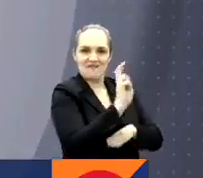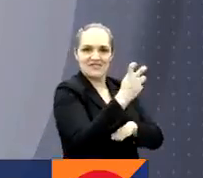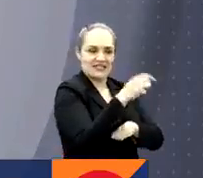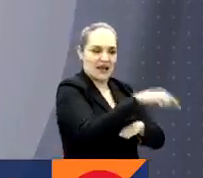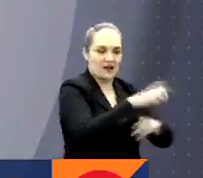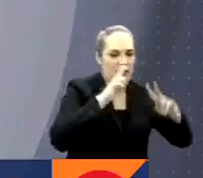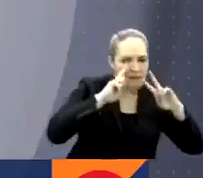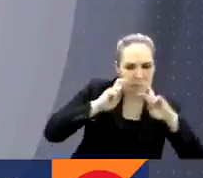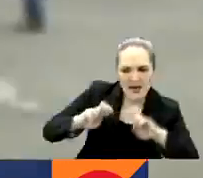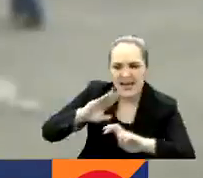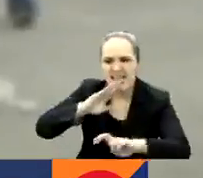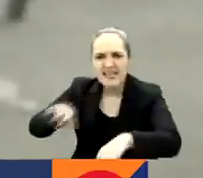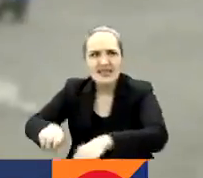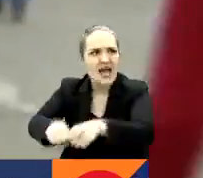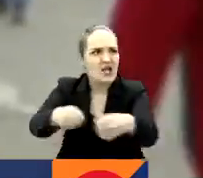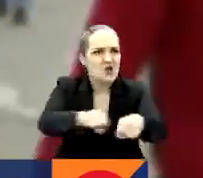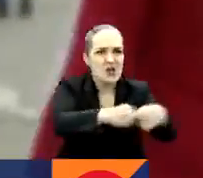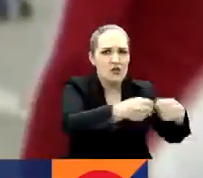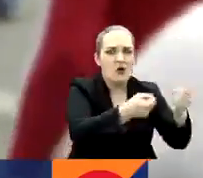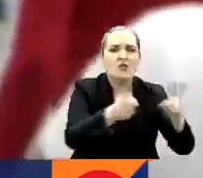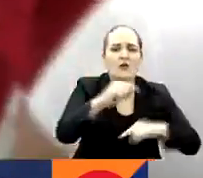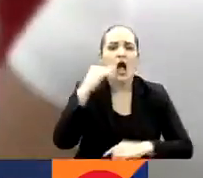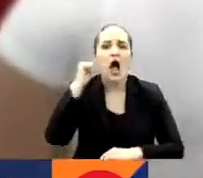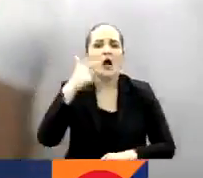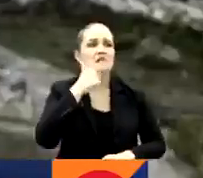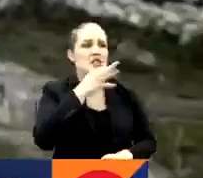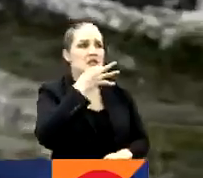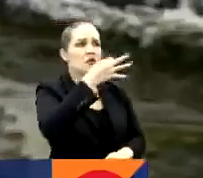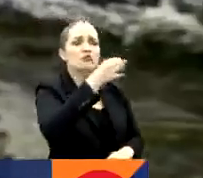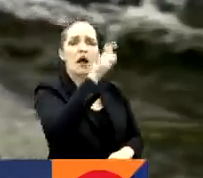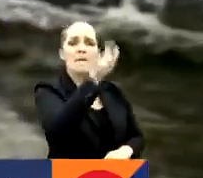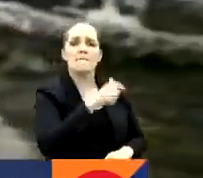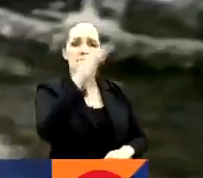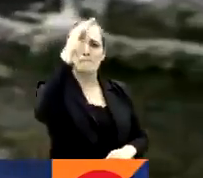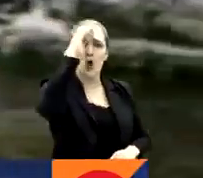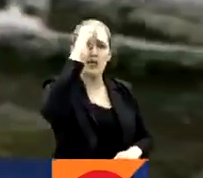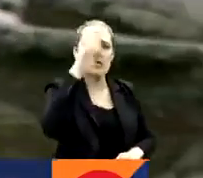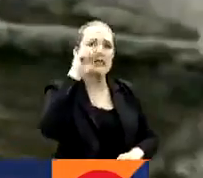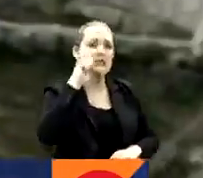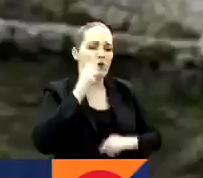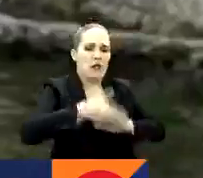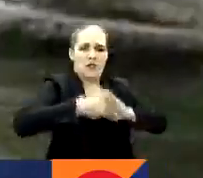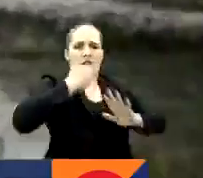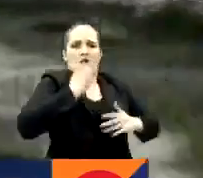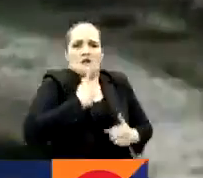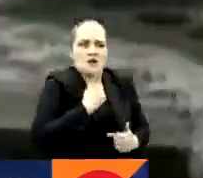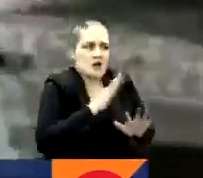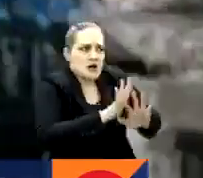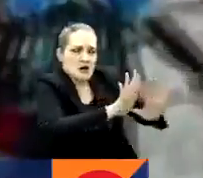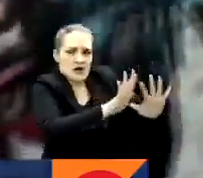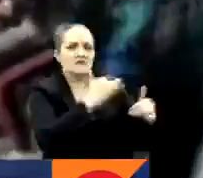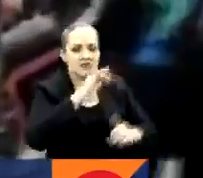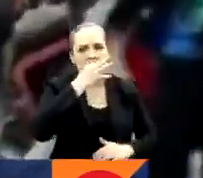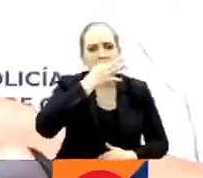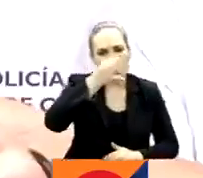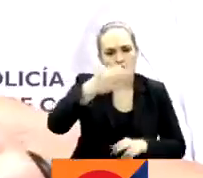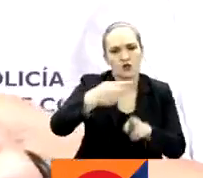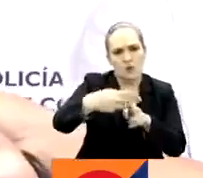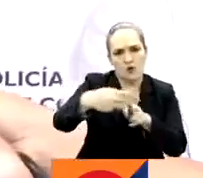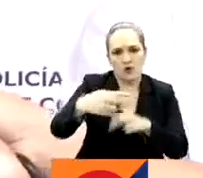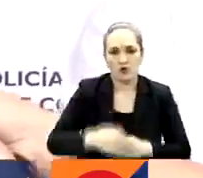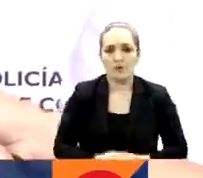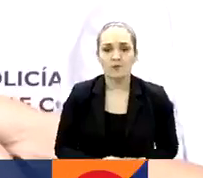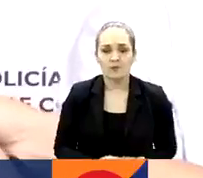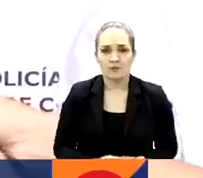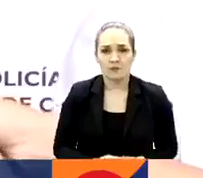ciudad. Respecto a un supuesto abuso sexual a una mujer por parte de un policía, la víctima instaurará la denuncia formal en los próximos días. El